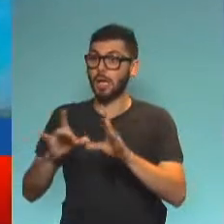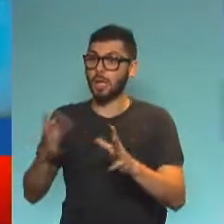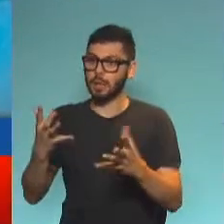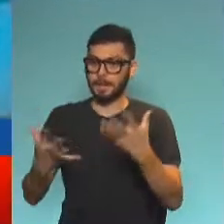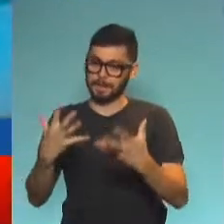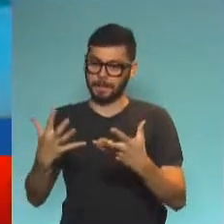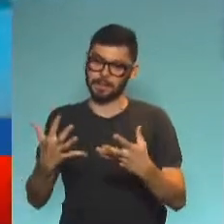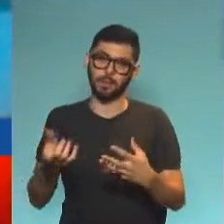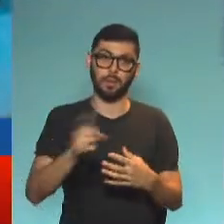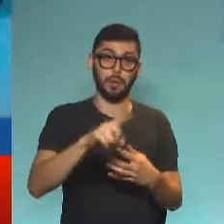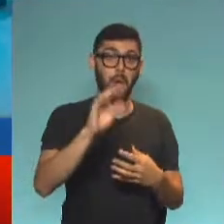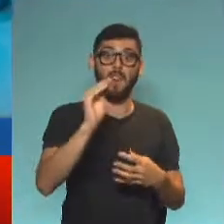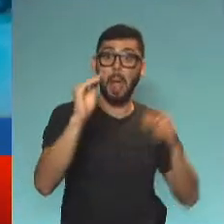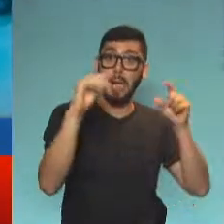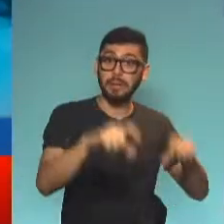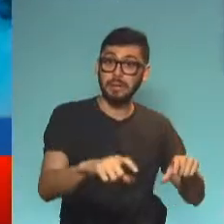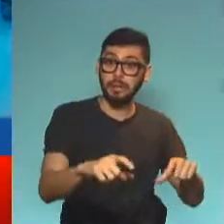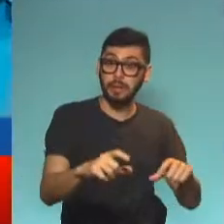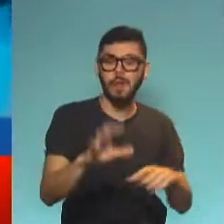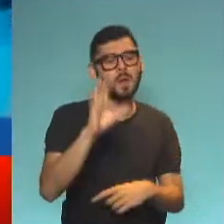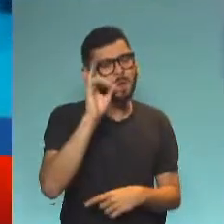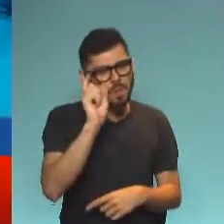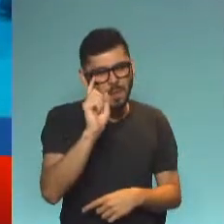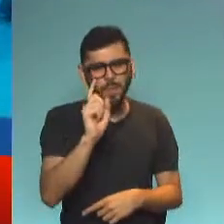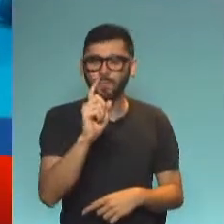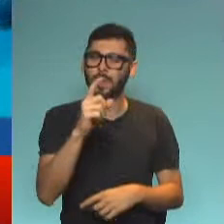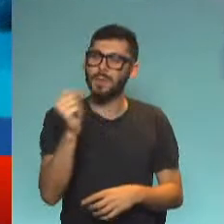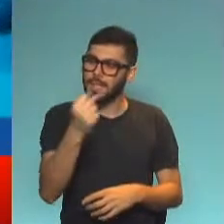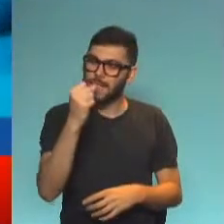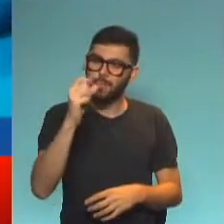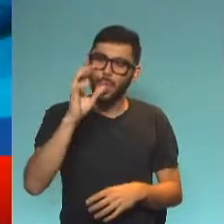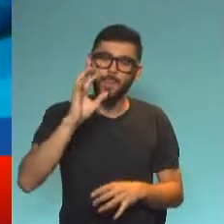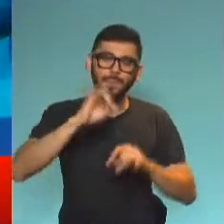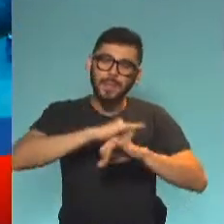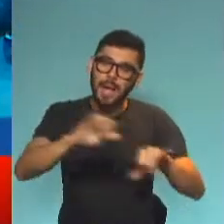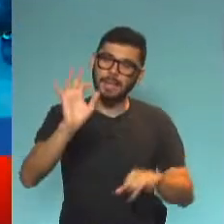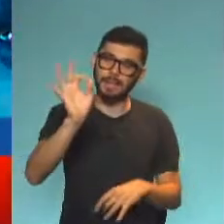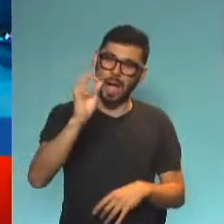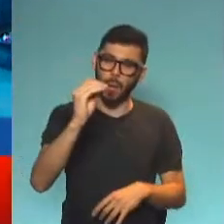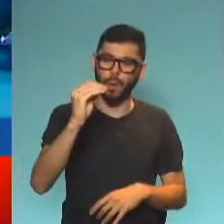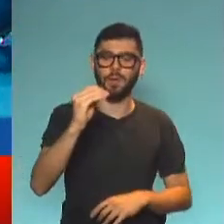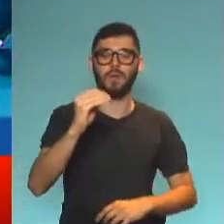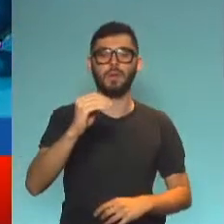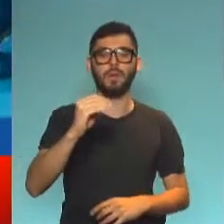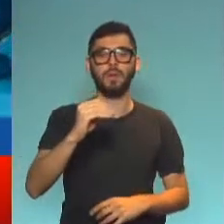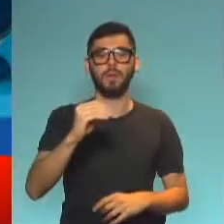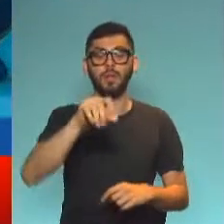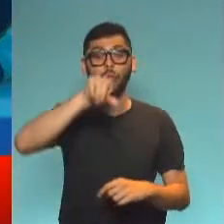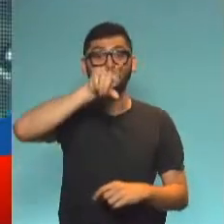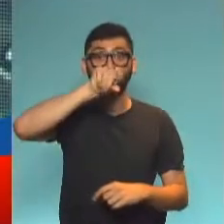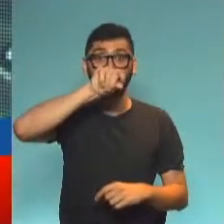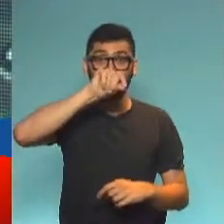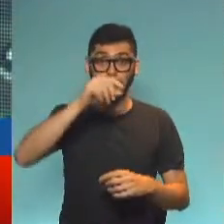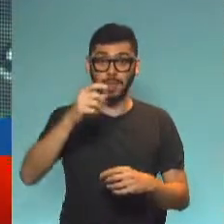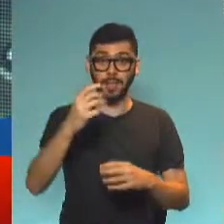ahora termina en Brasil. De hecho, hay un tema muy importante que tienen que saber. En los tweets, en